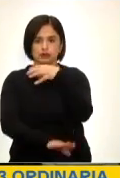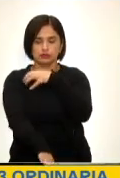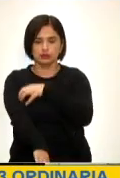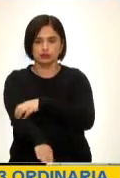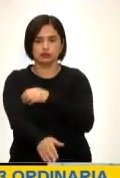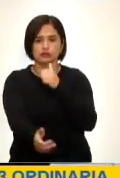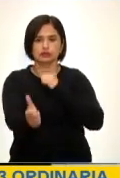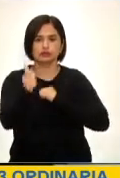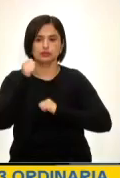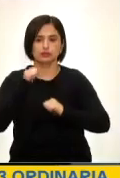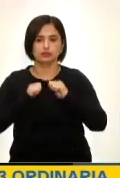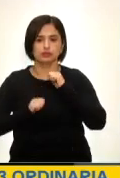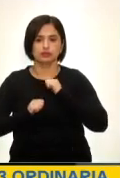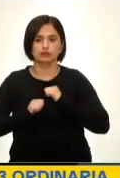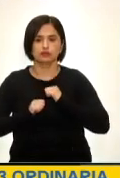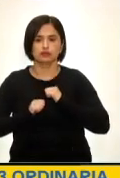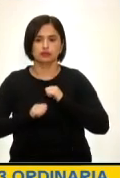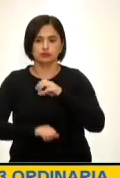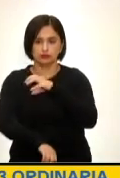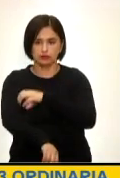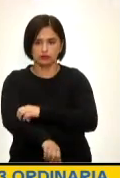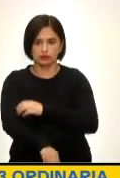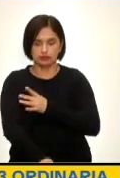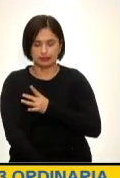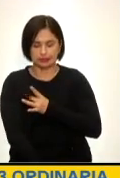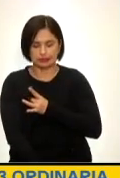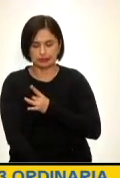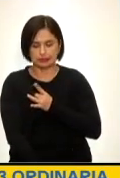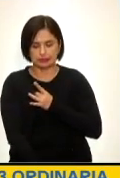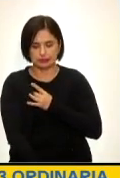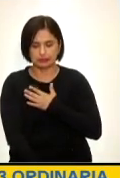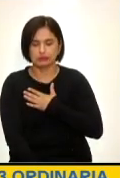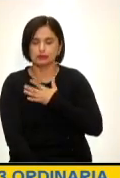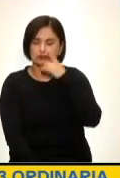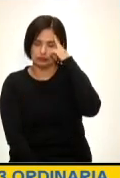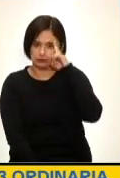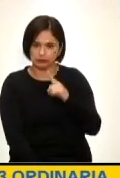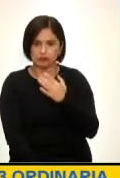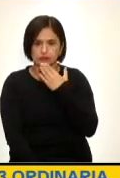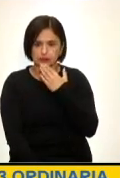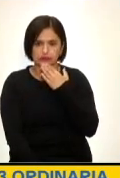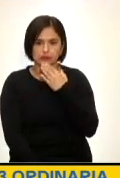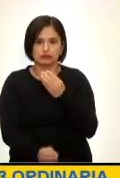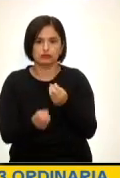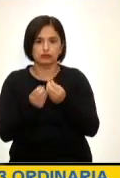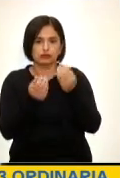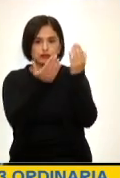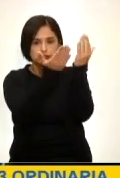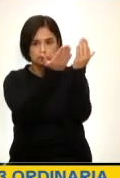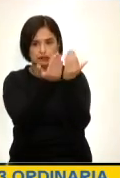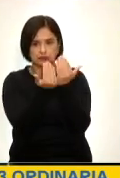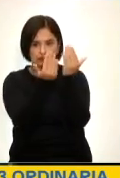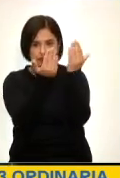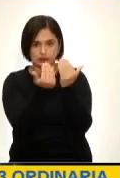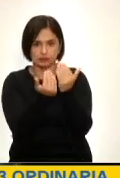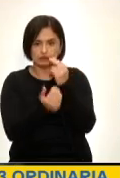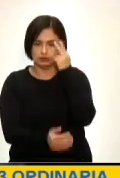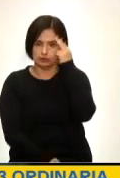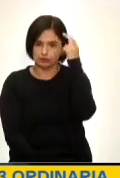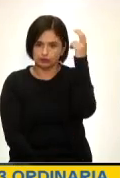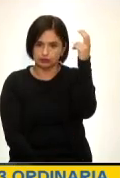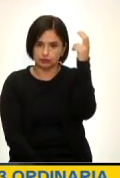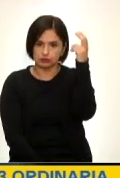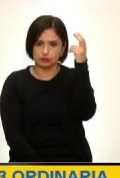sufrida, una región dolida, pero al mismo tiempo llena de esperanza, llena de sueños, llena